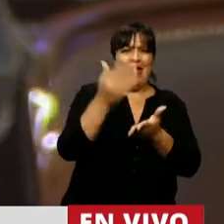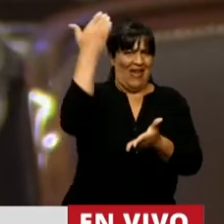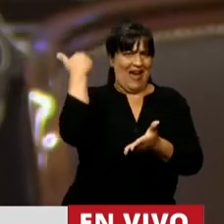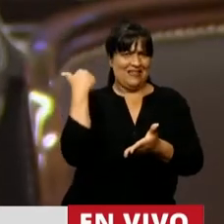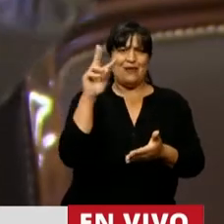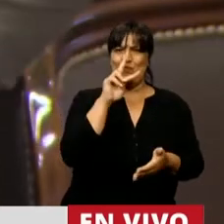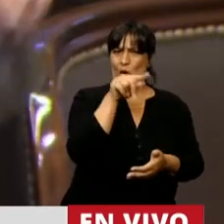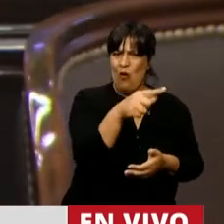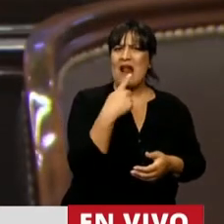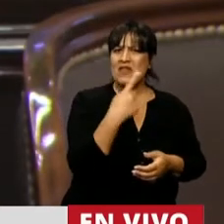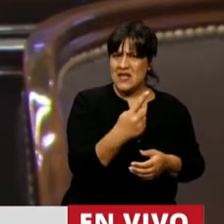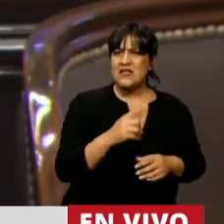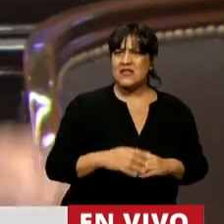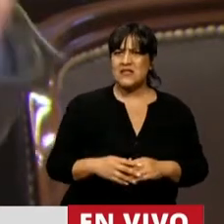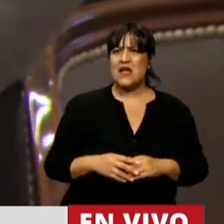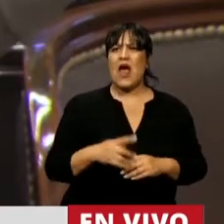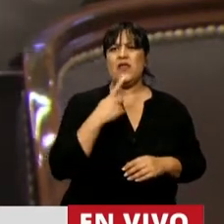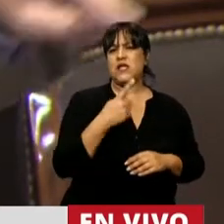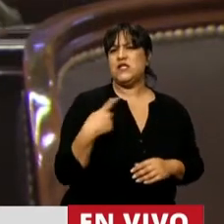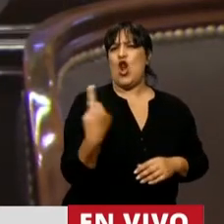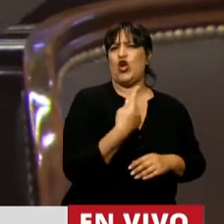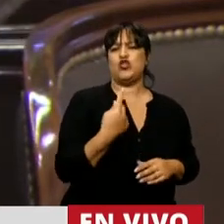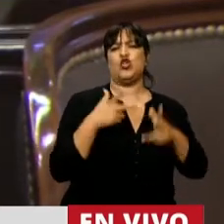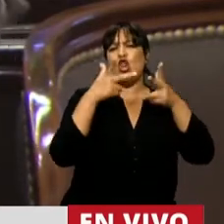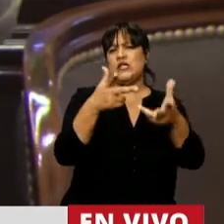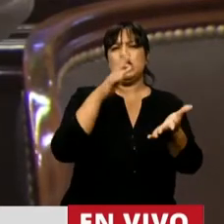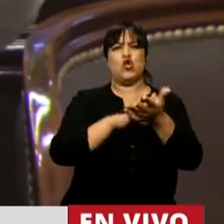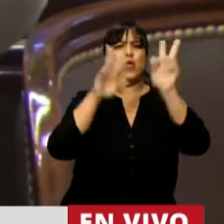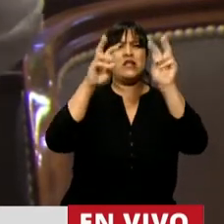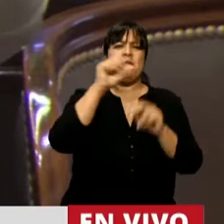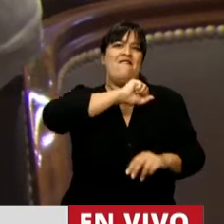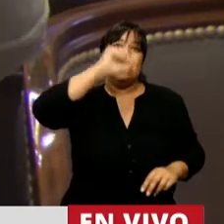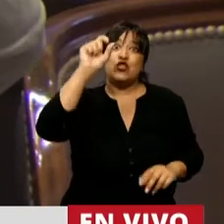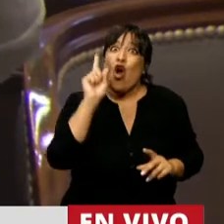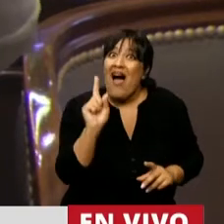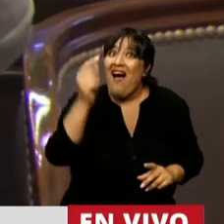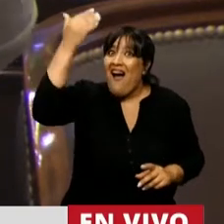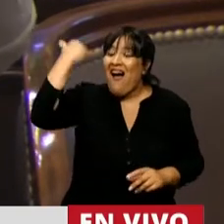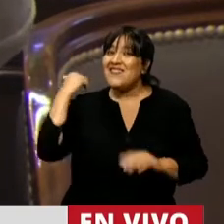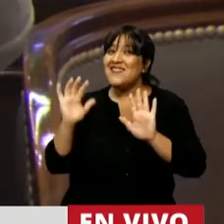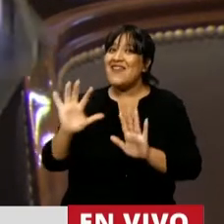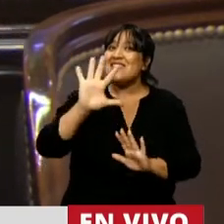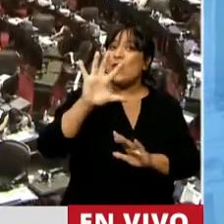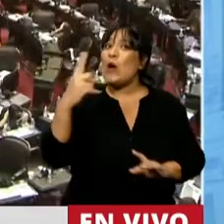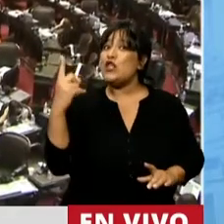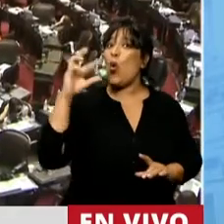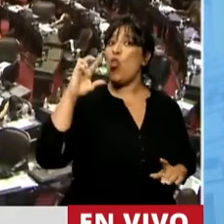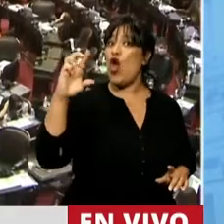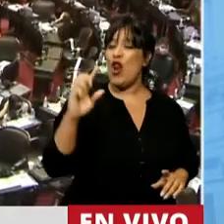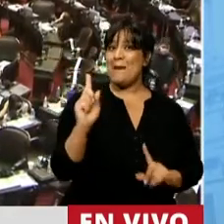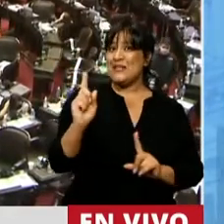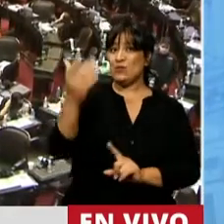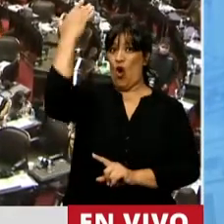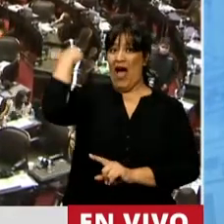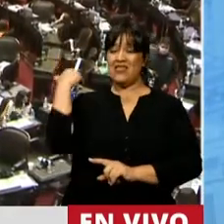de que nosotros decimos desde la inflación 51 dólares vamos a hablar en dólares era la jubilación